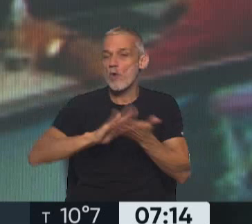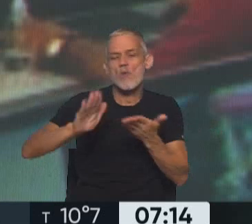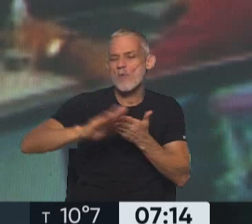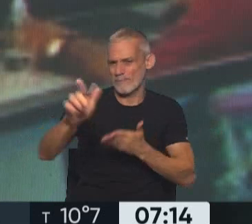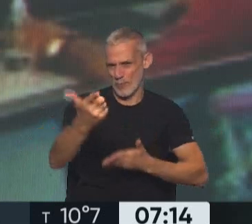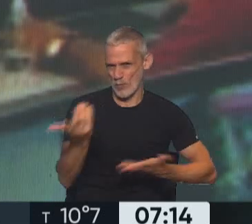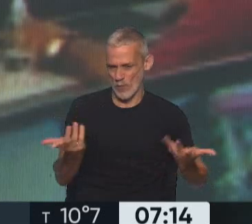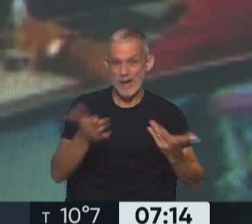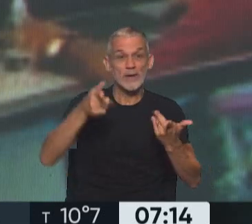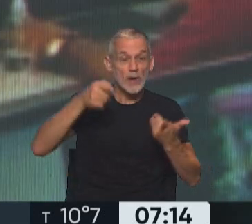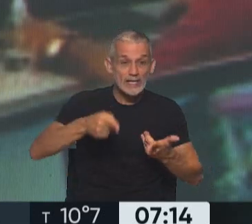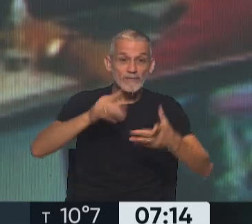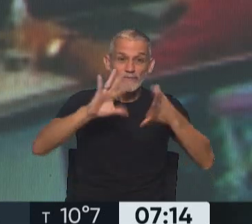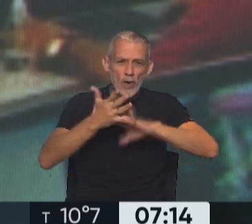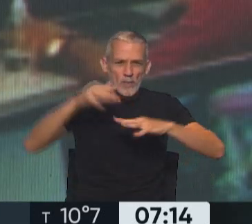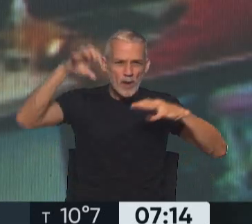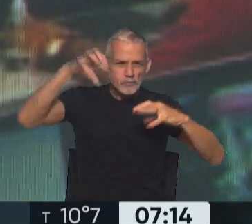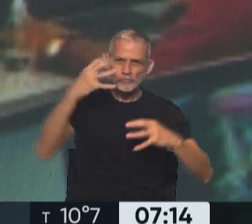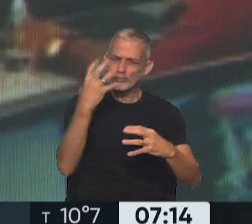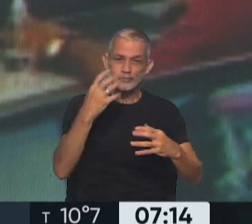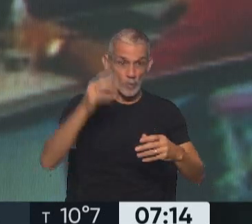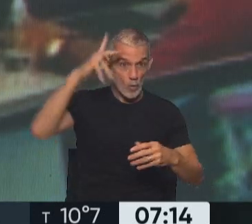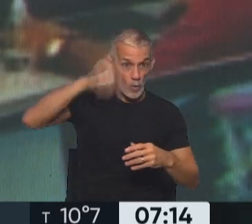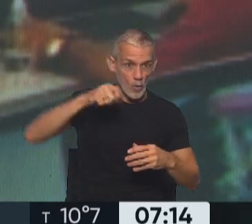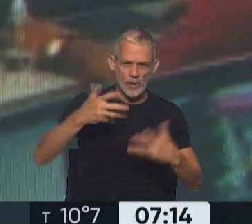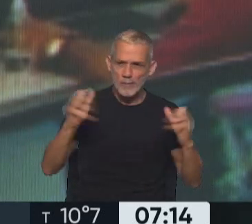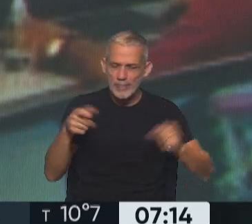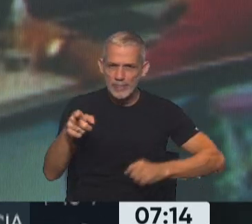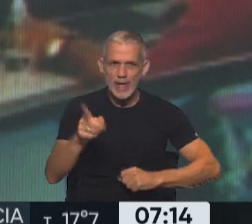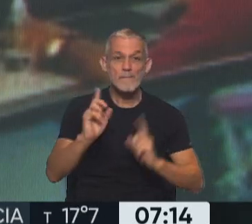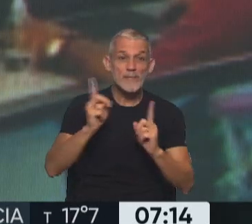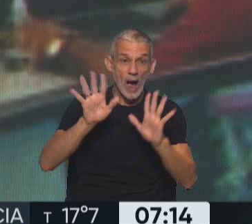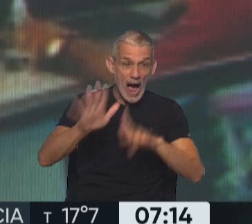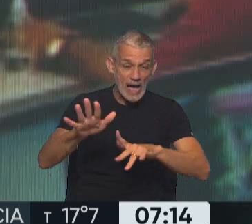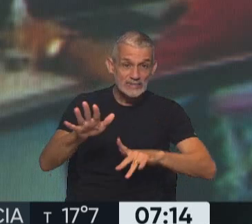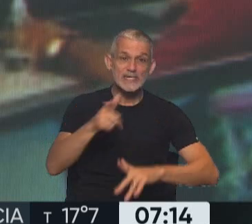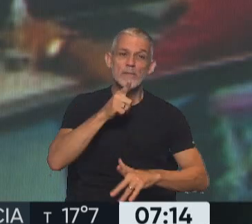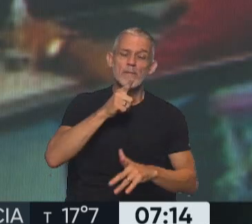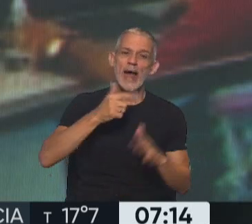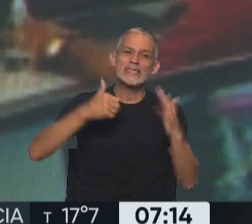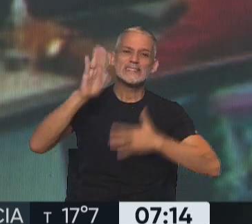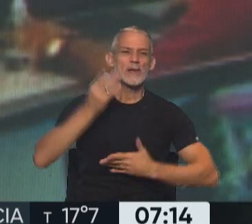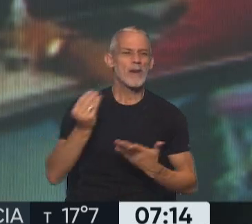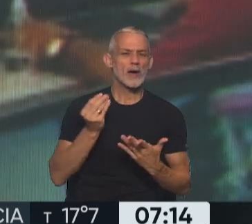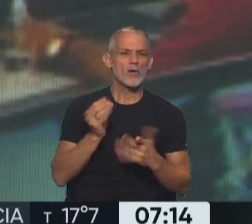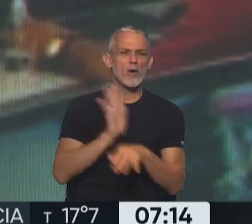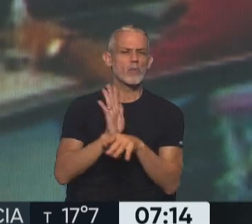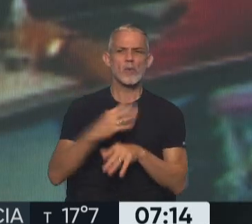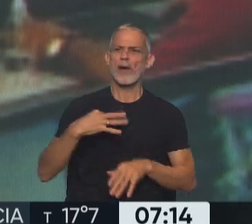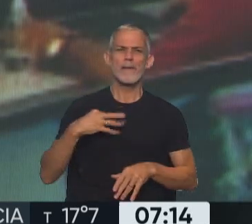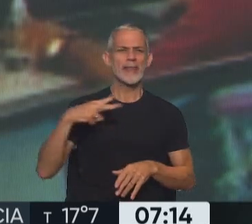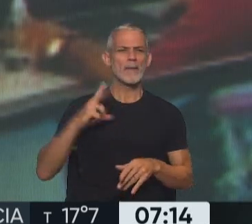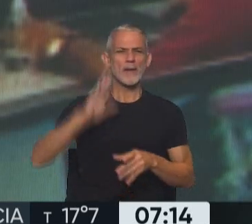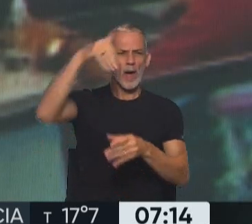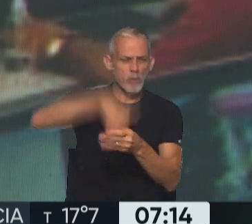está claro es que este mecanismo que descubrió el juez Gallardo, así como está, parece más una intromisión en la vida